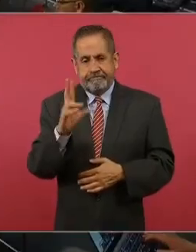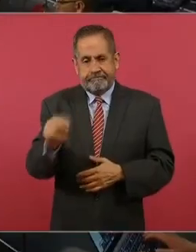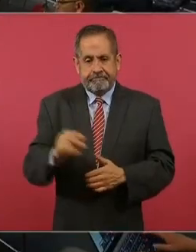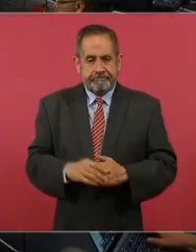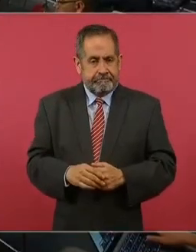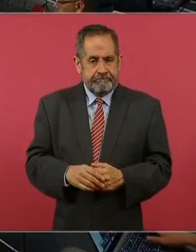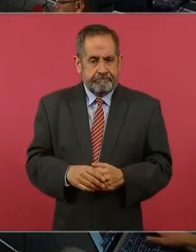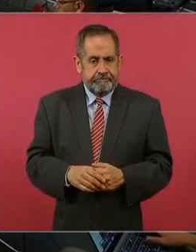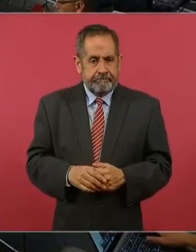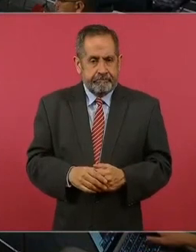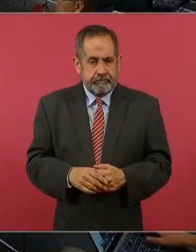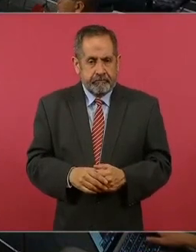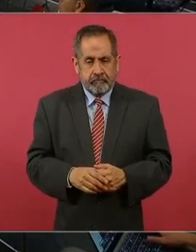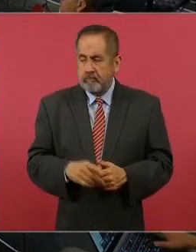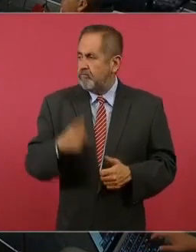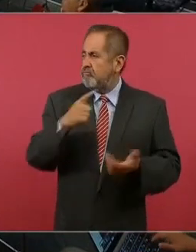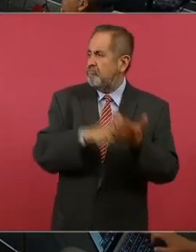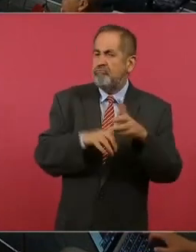el derecho